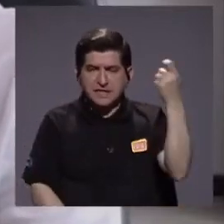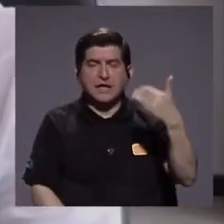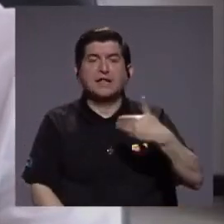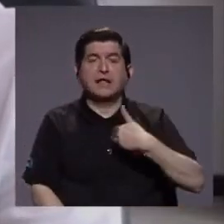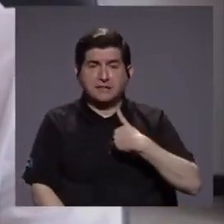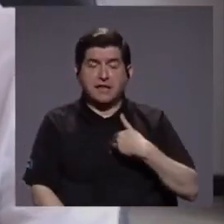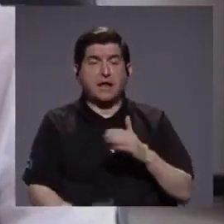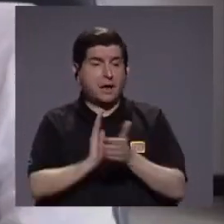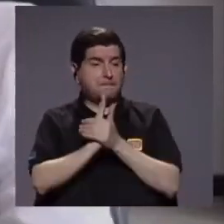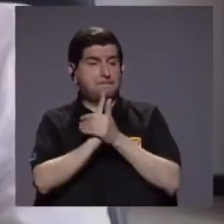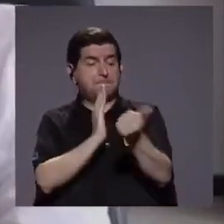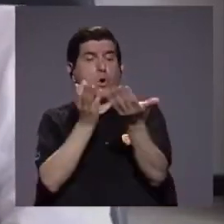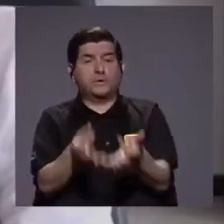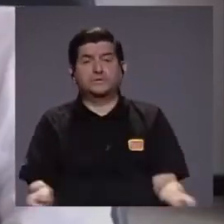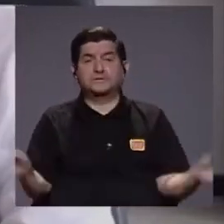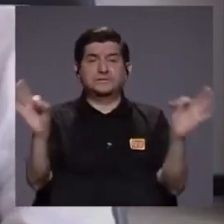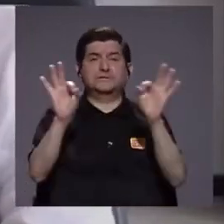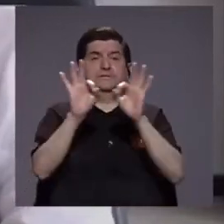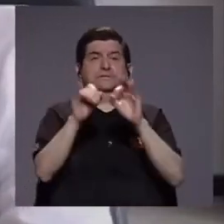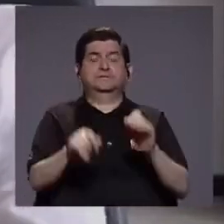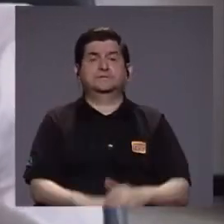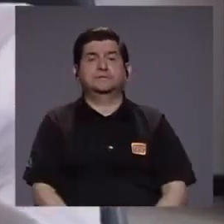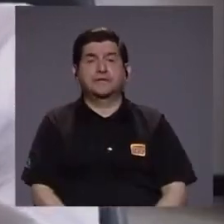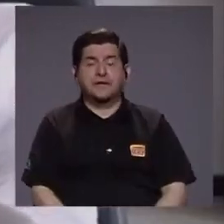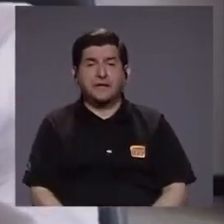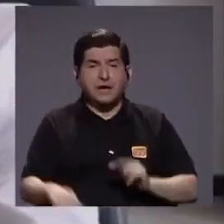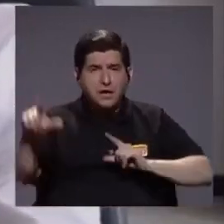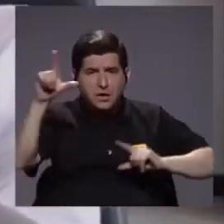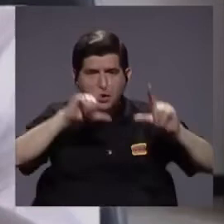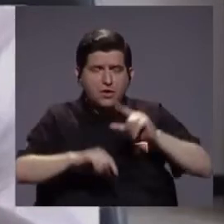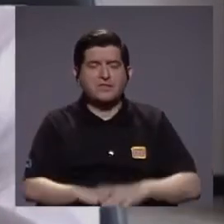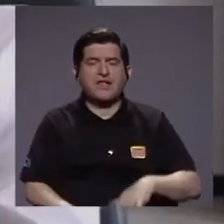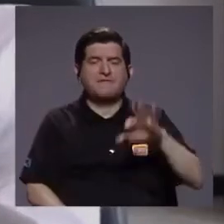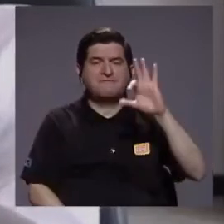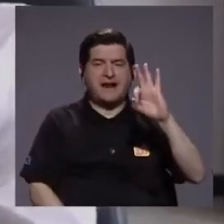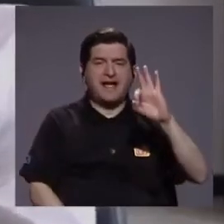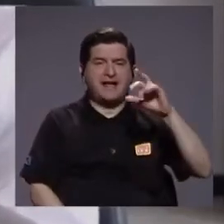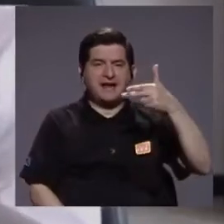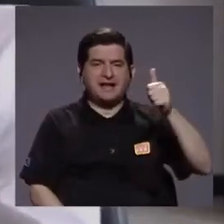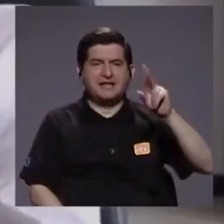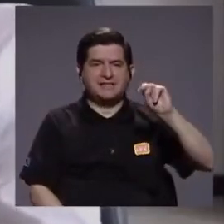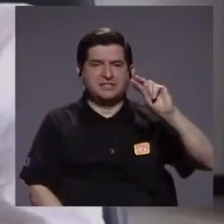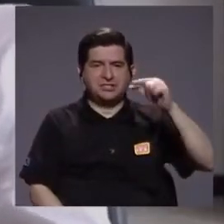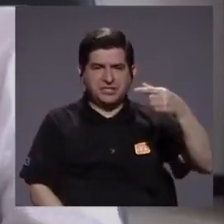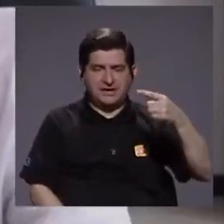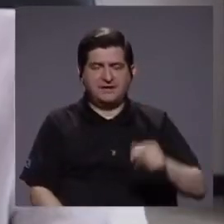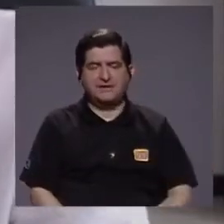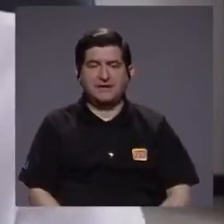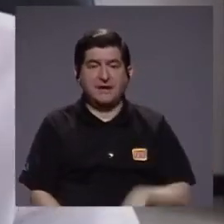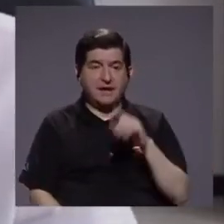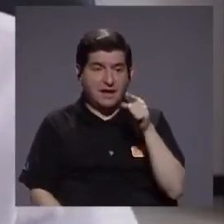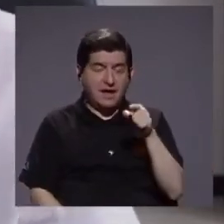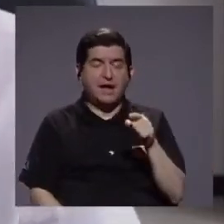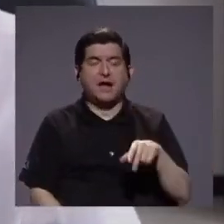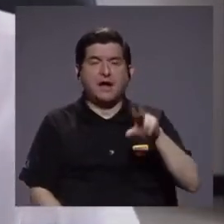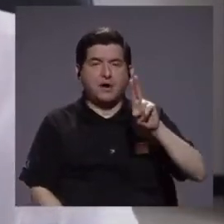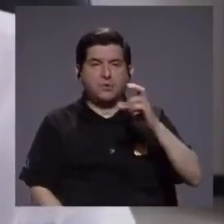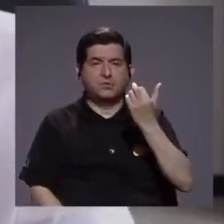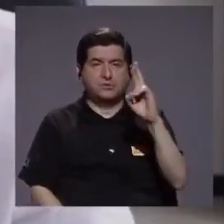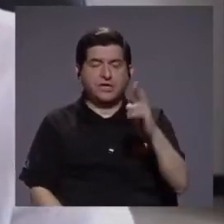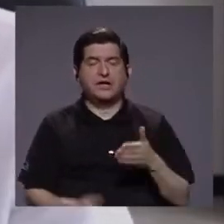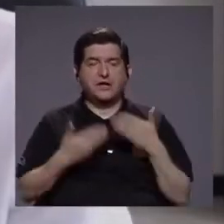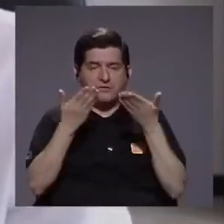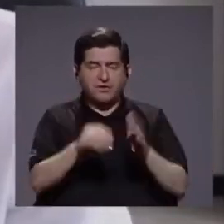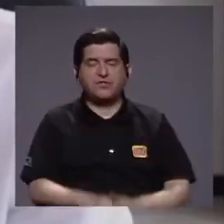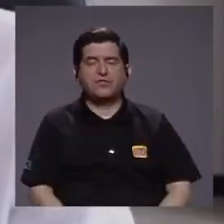un potencial importante con el laboratorio de Franklin Chan Díaz, a quien, dicho sea de paso, pues la universidad le dio su doctorado